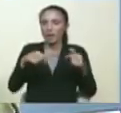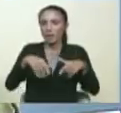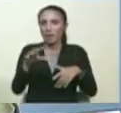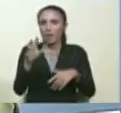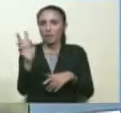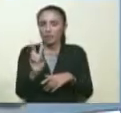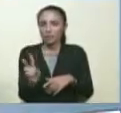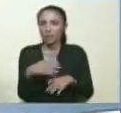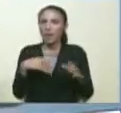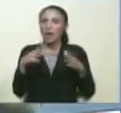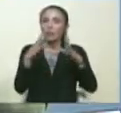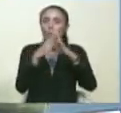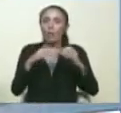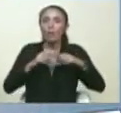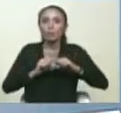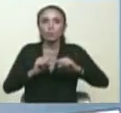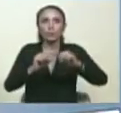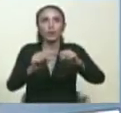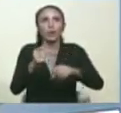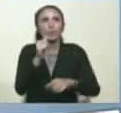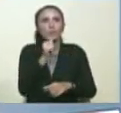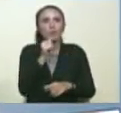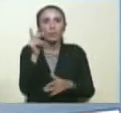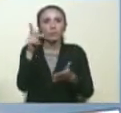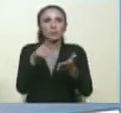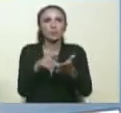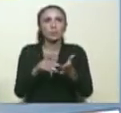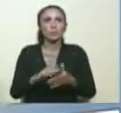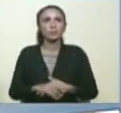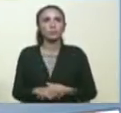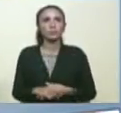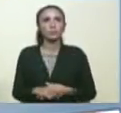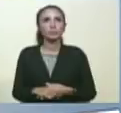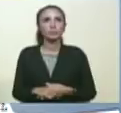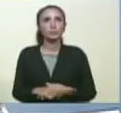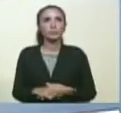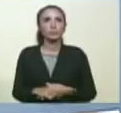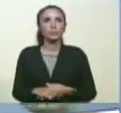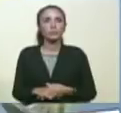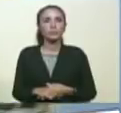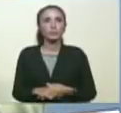presente? Levanten la mano. No, porque lo hacen tendencia entonces.